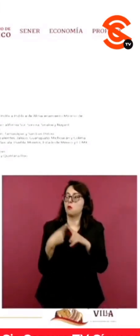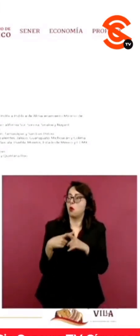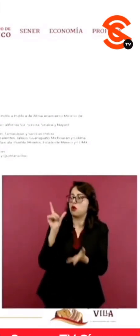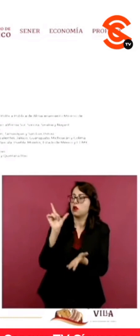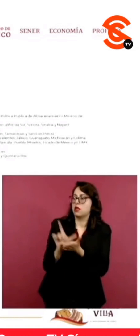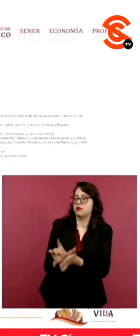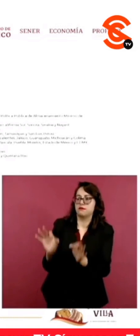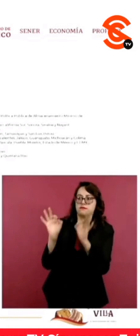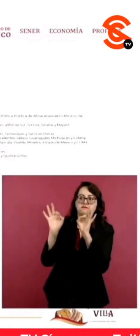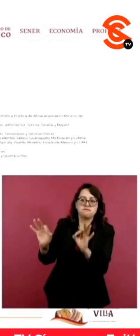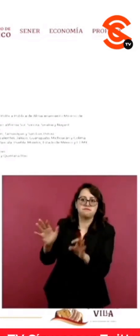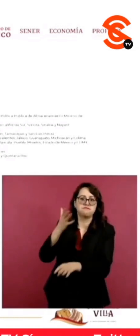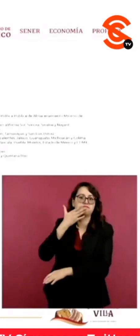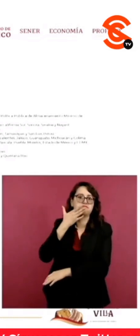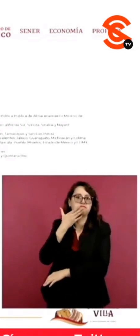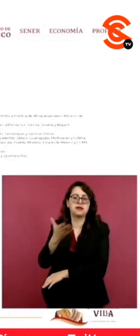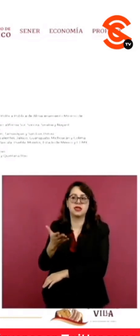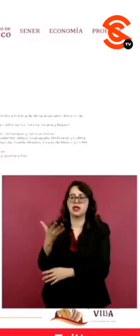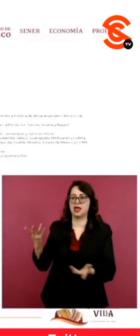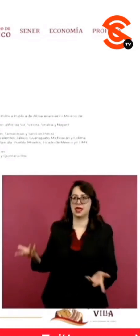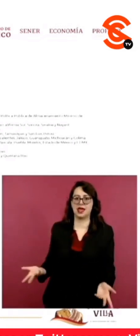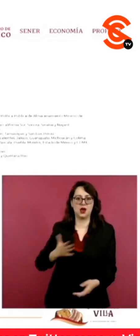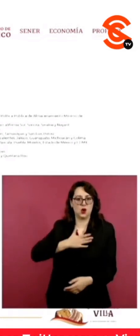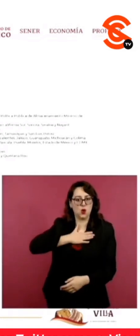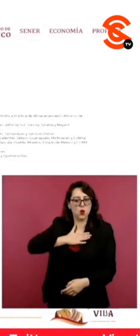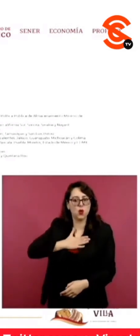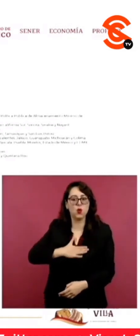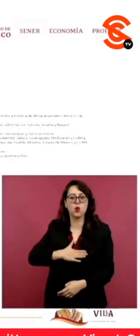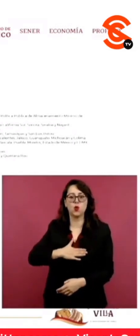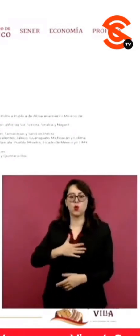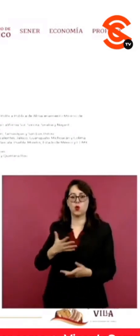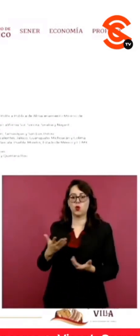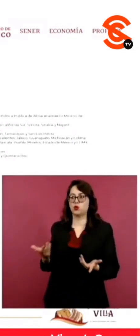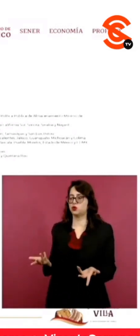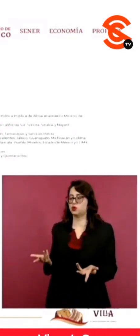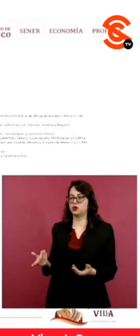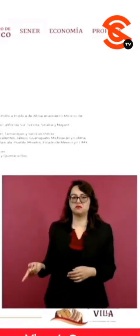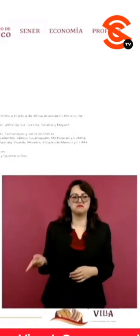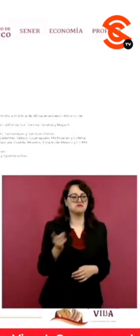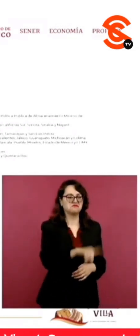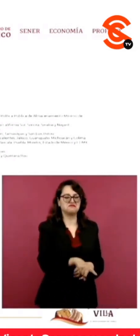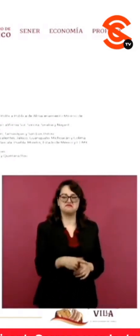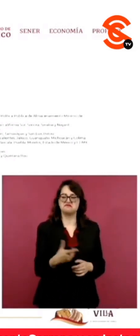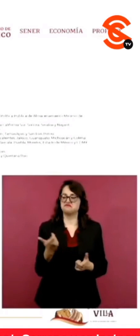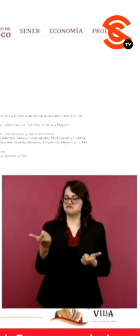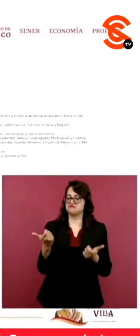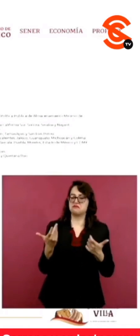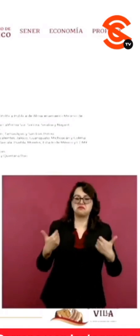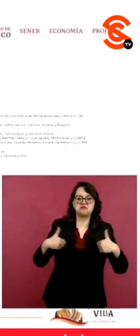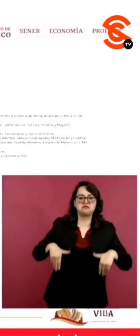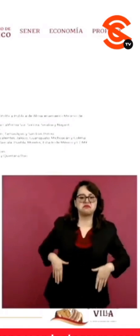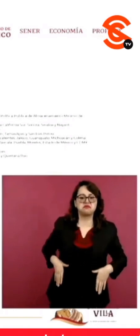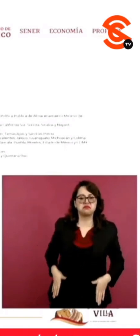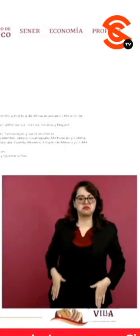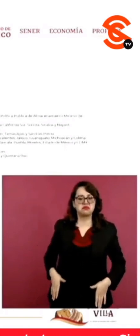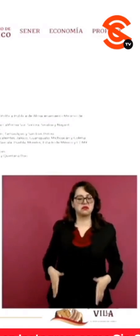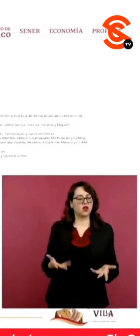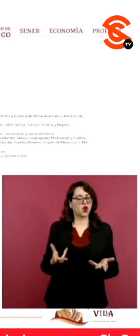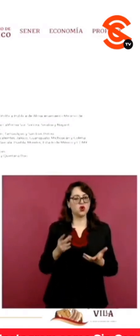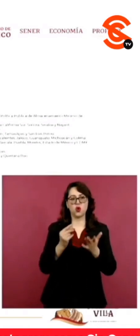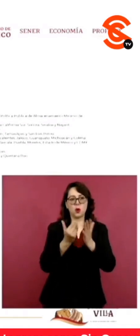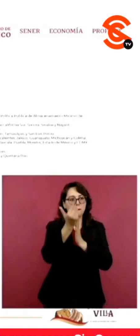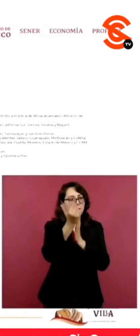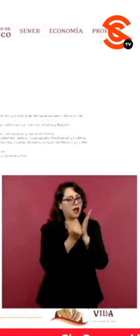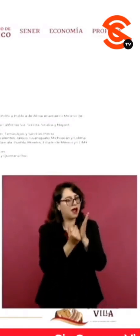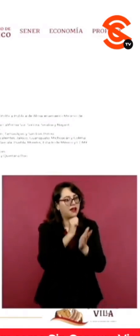litro. Esos de Petroceden, pues están llevando el incentivo fiscal a su bolsa, se lo embuchan. Y vamos